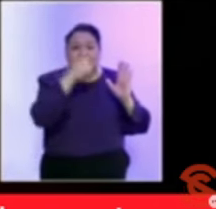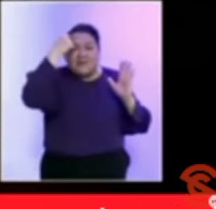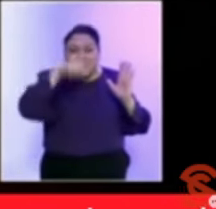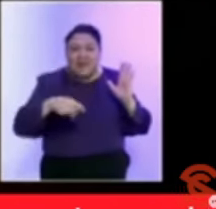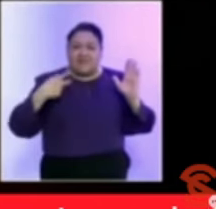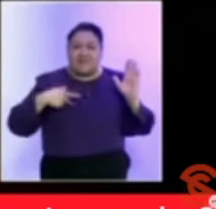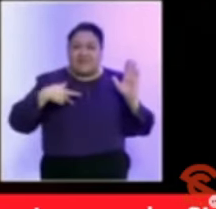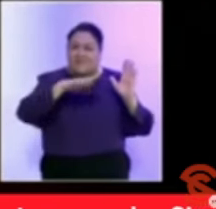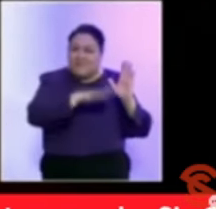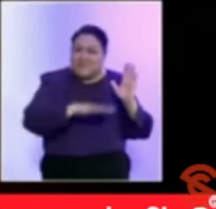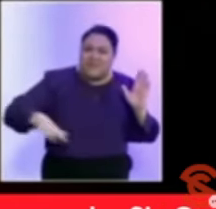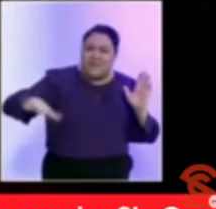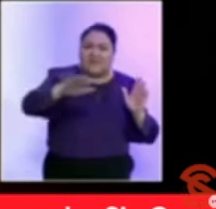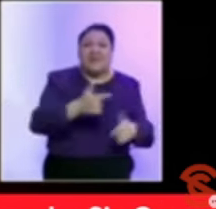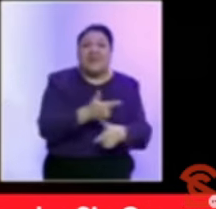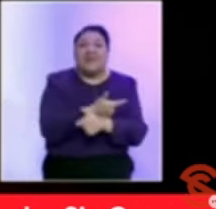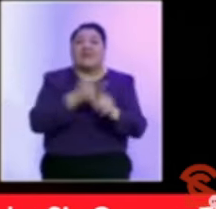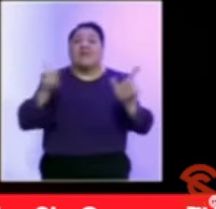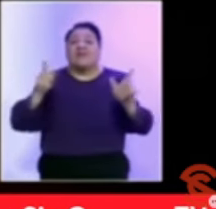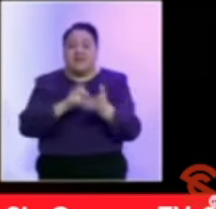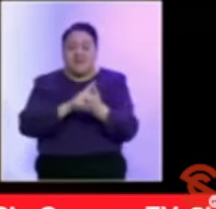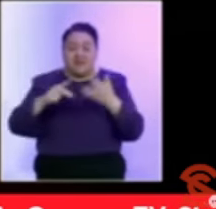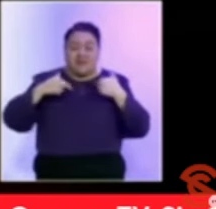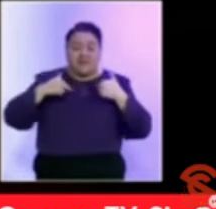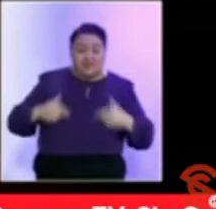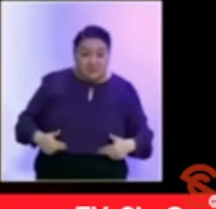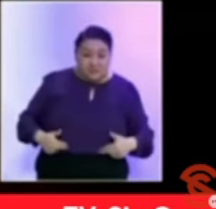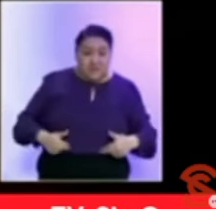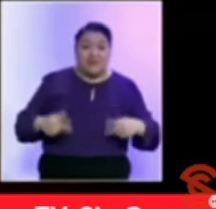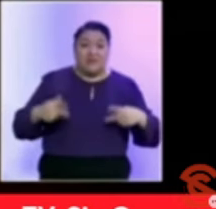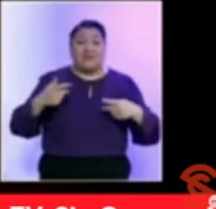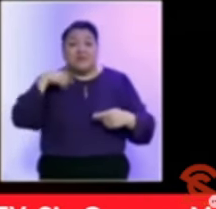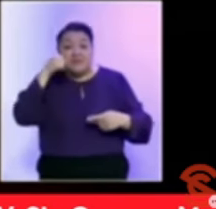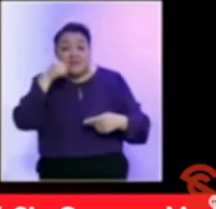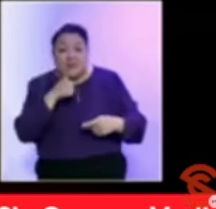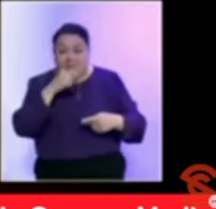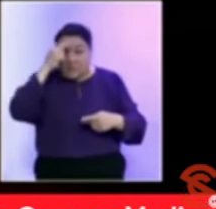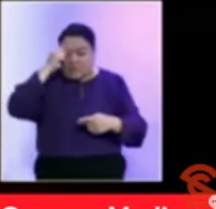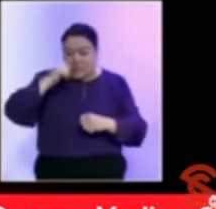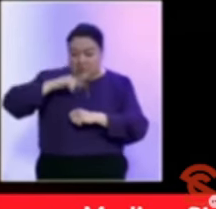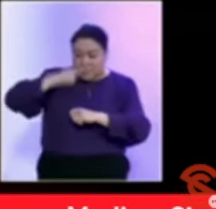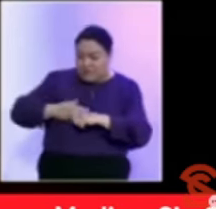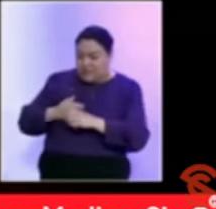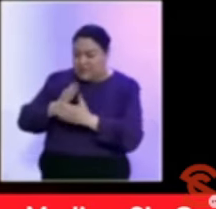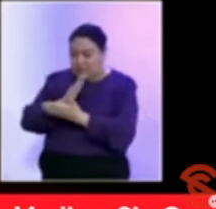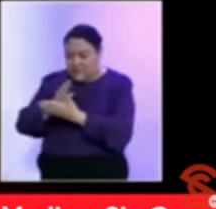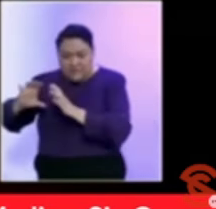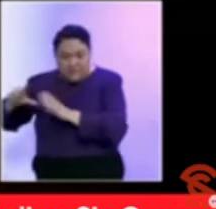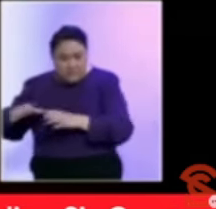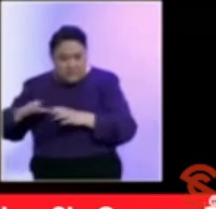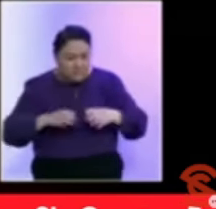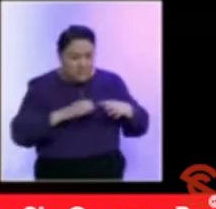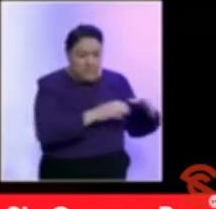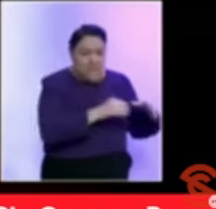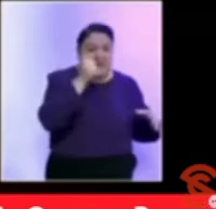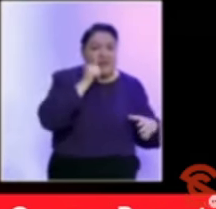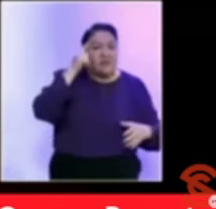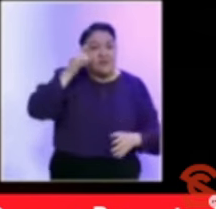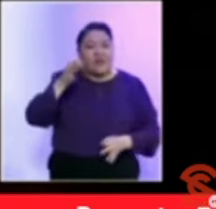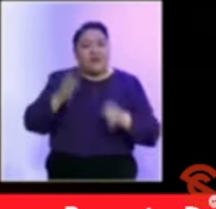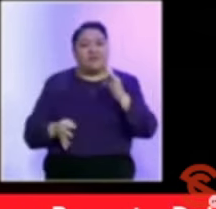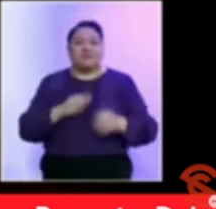libertades los Derechos Humanos la separación de poderes y el acceso efectivo a la